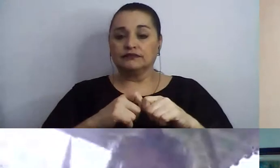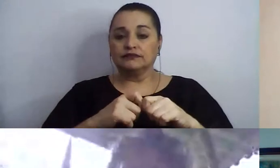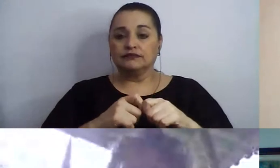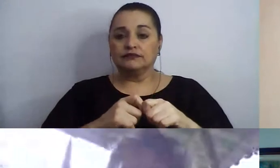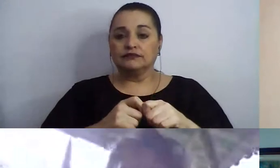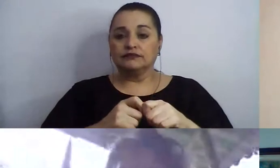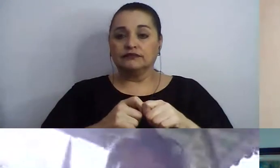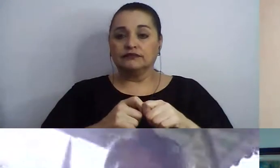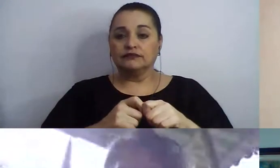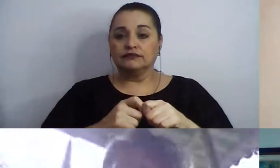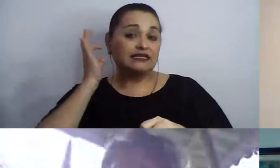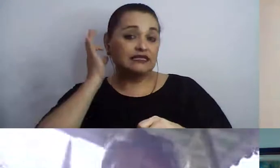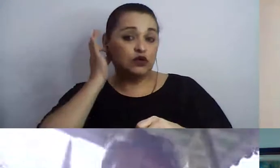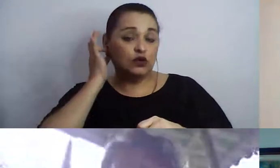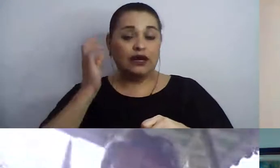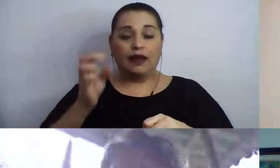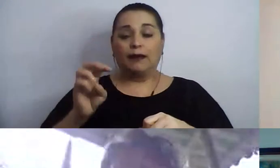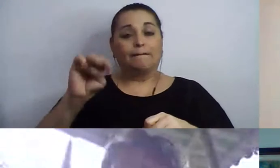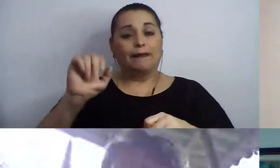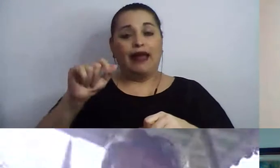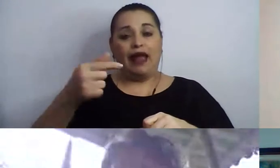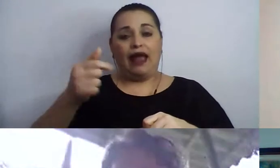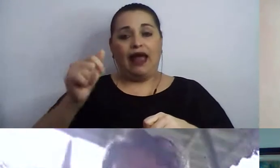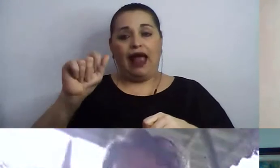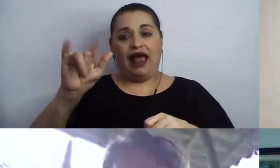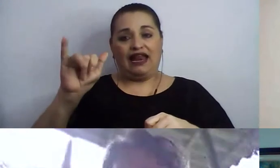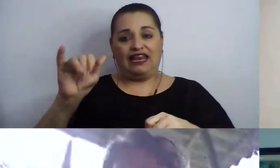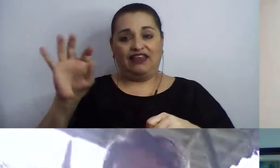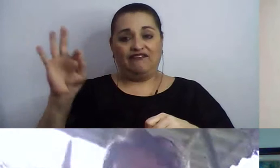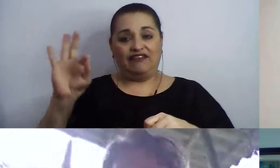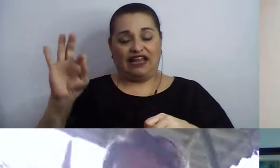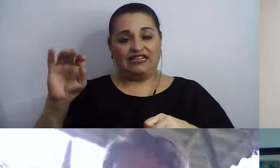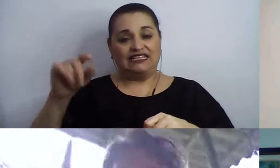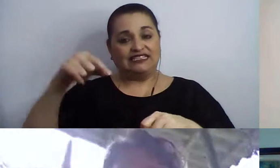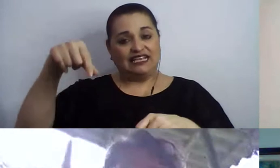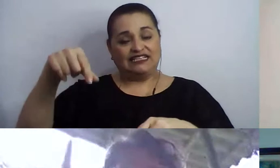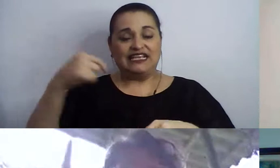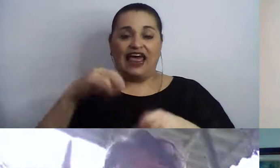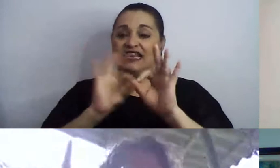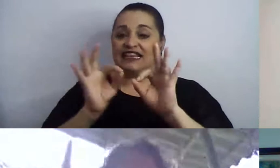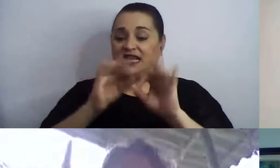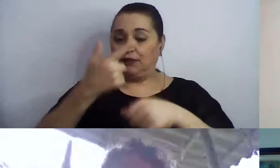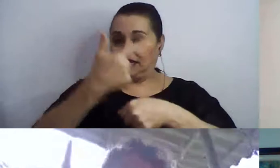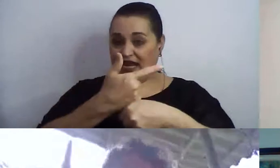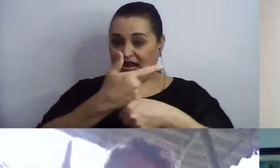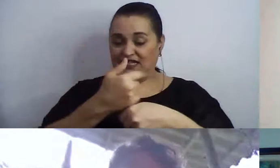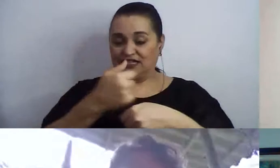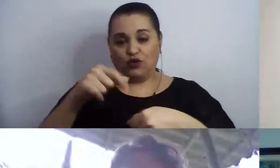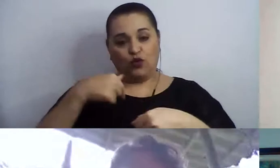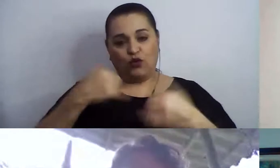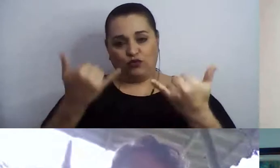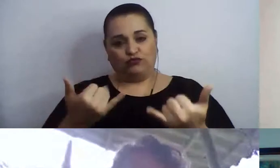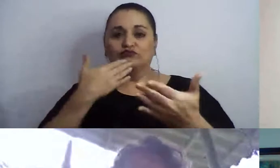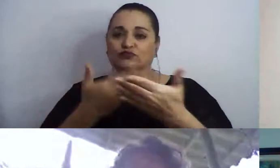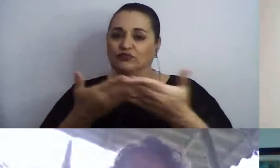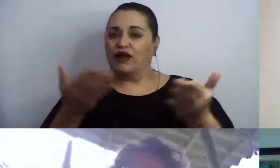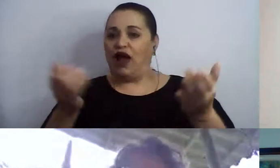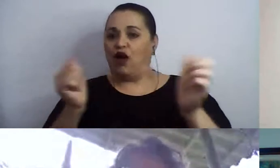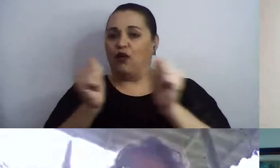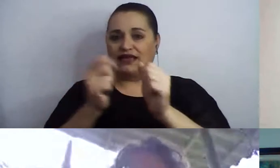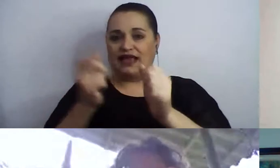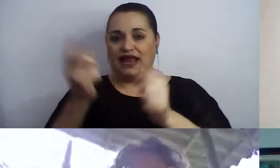La señora Magali Fernández Quesada, quien es intérprete del ESCO, que en hora buena nos va a acompañar en la actividad